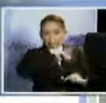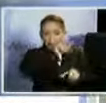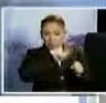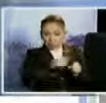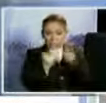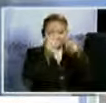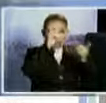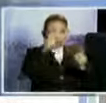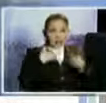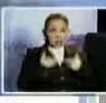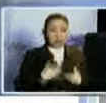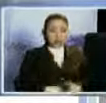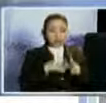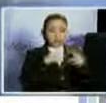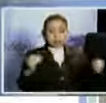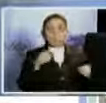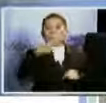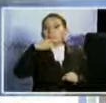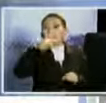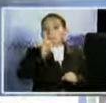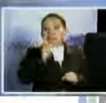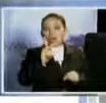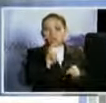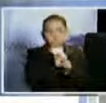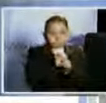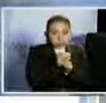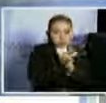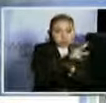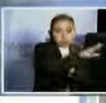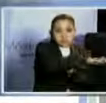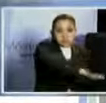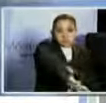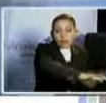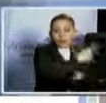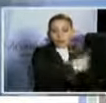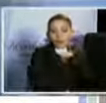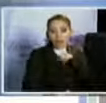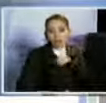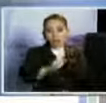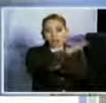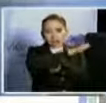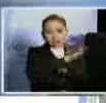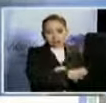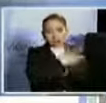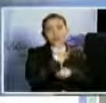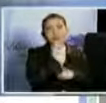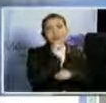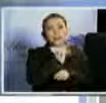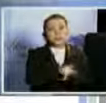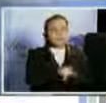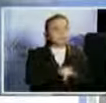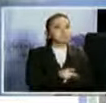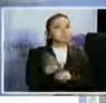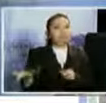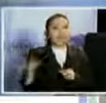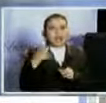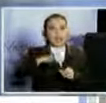sobre la Tierra desaparece, pero el impacto que tendría esto en una serie de cuestiones, incluyendo